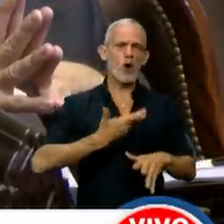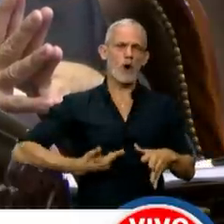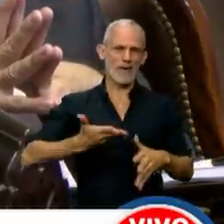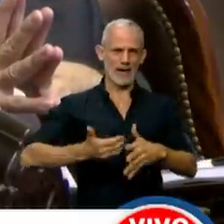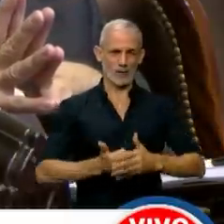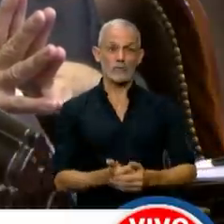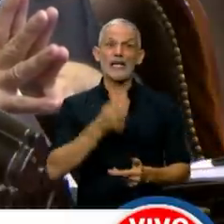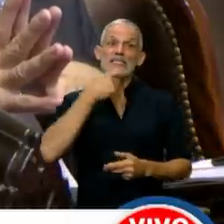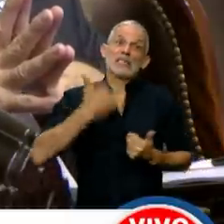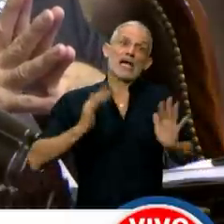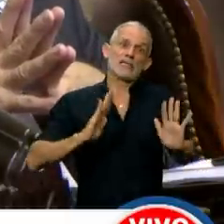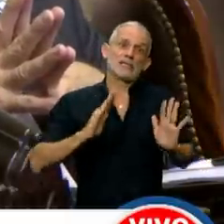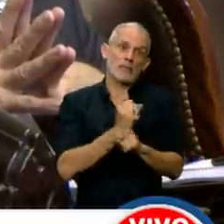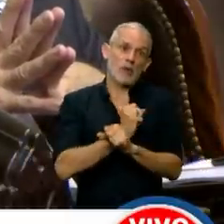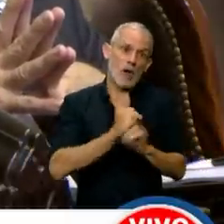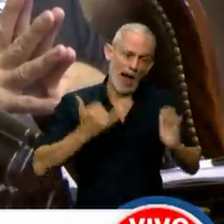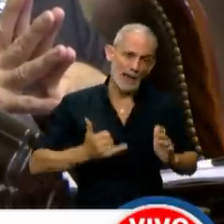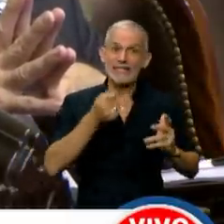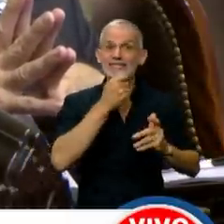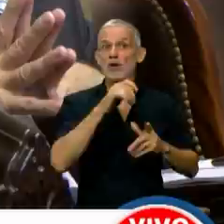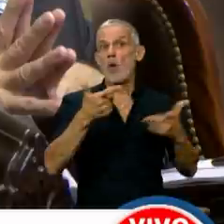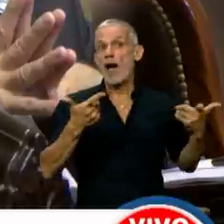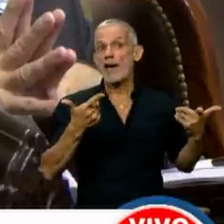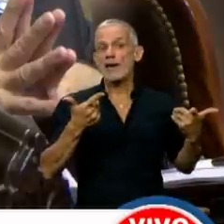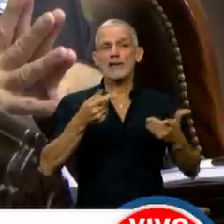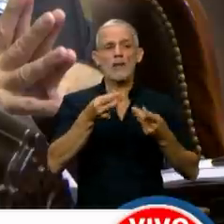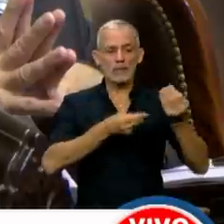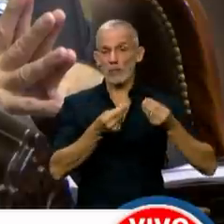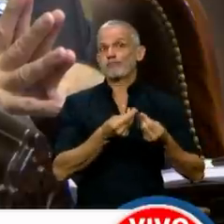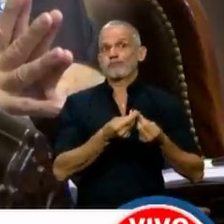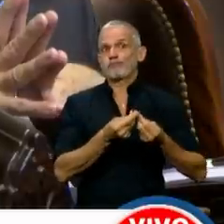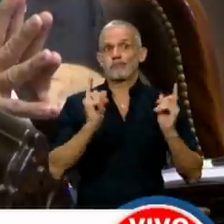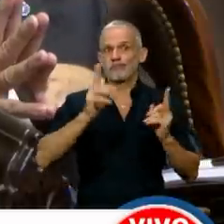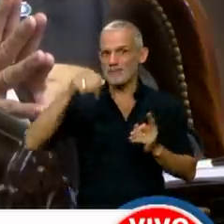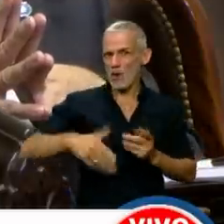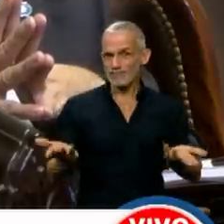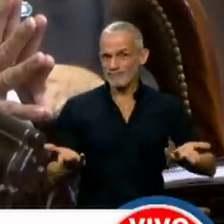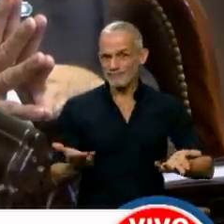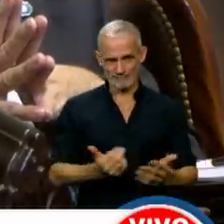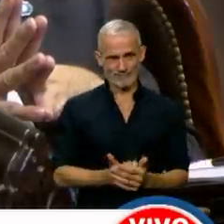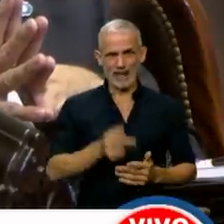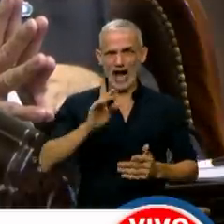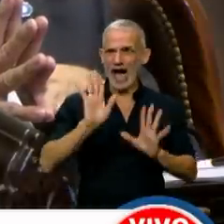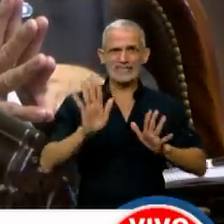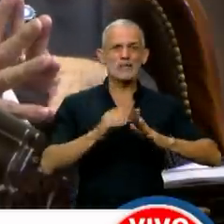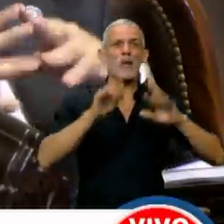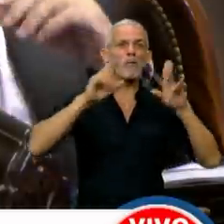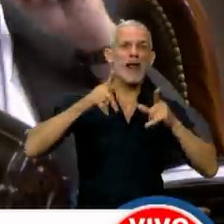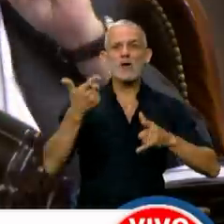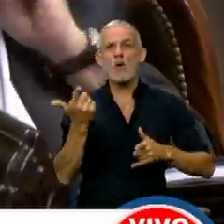cuando lo tienen cuando no lo tienen pasa lo que está pasando hoy cuando no hay plan